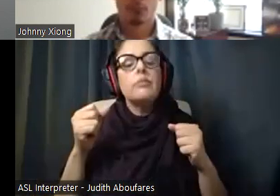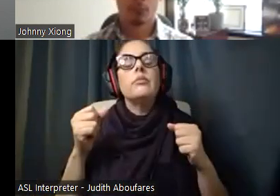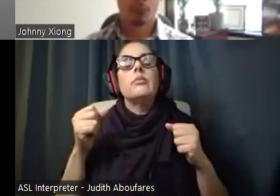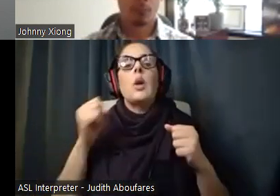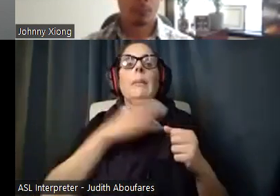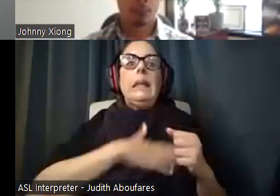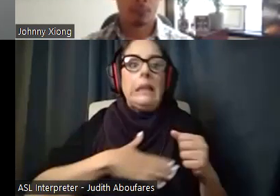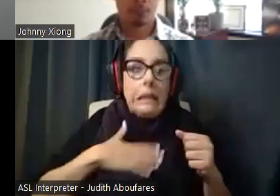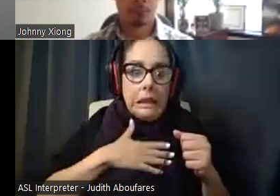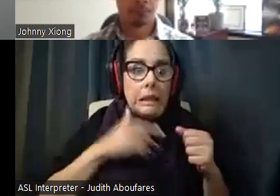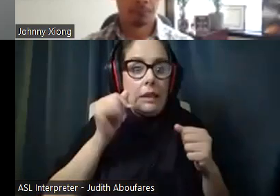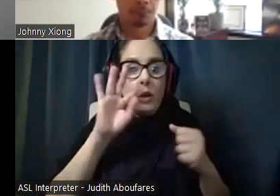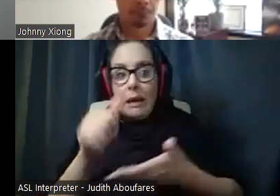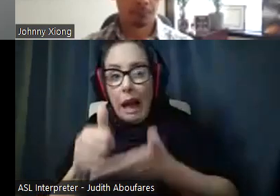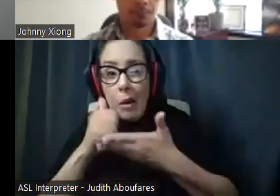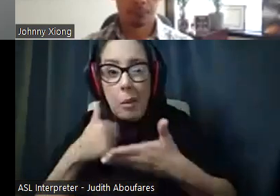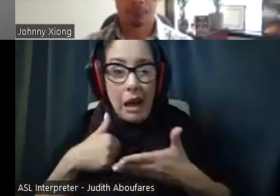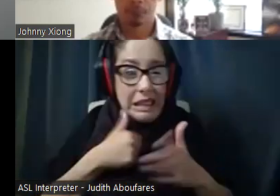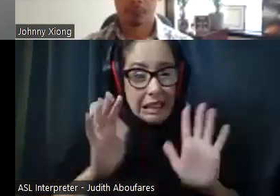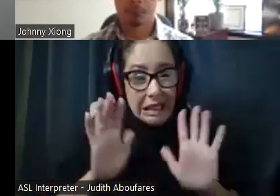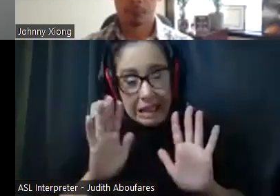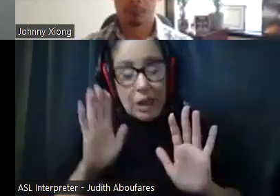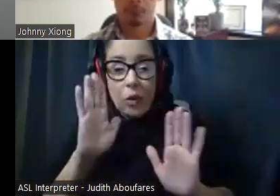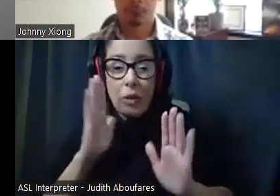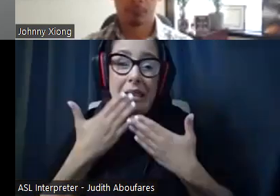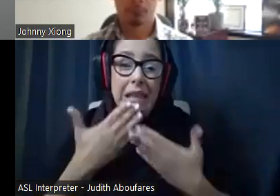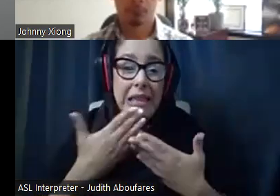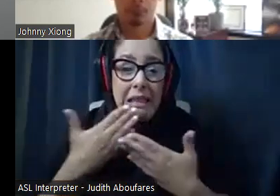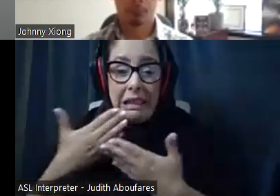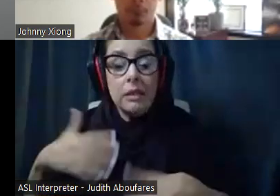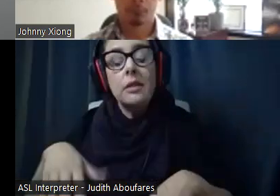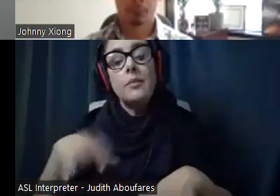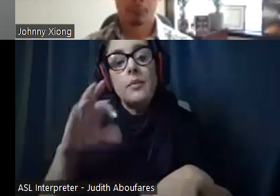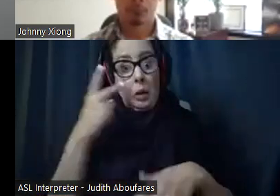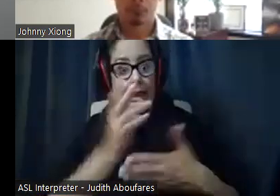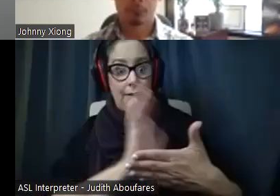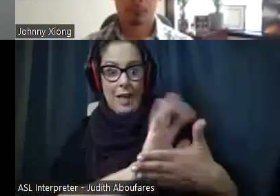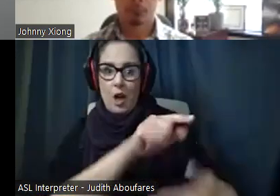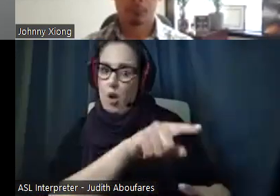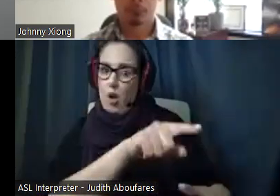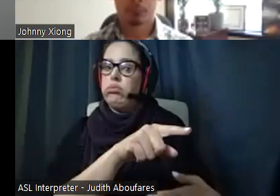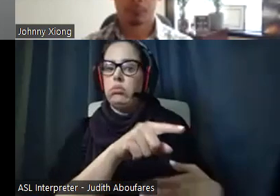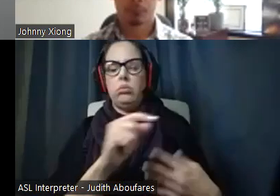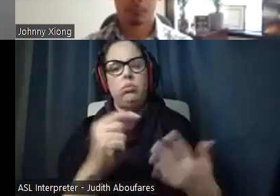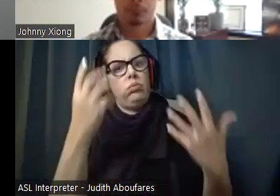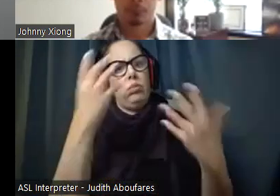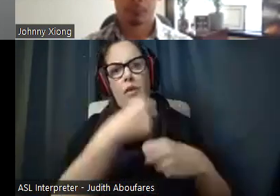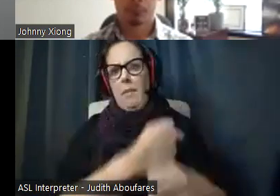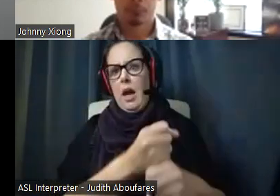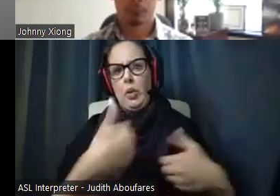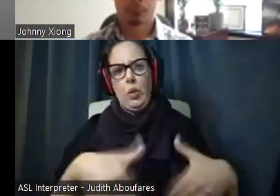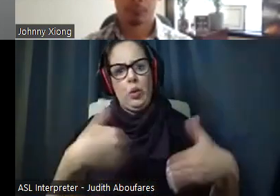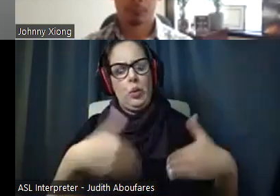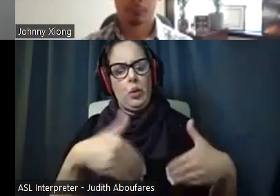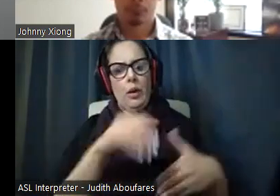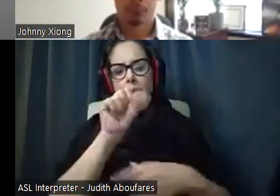todavía. Así que por favor, si nos pueden ayudar, se lo agradecería mucho. Ya vieron el video, está hecho